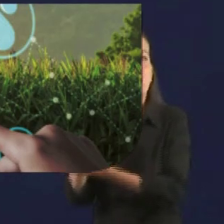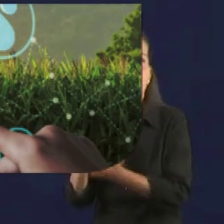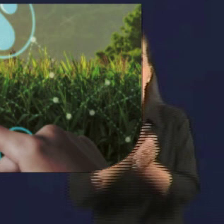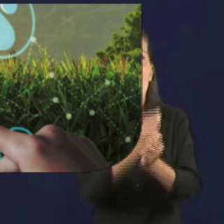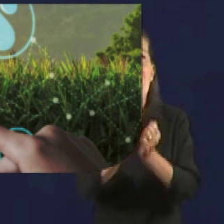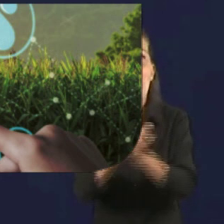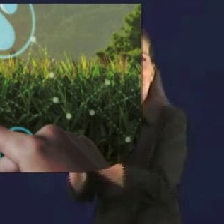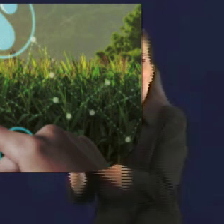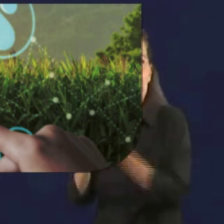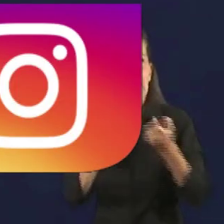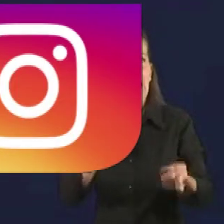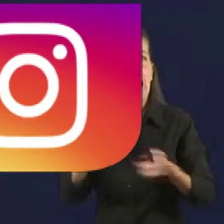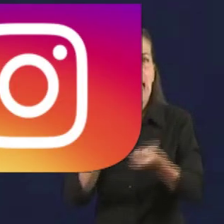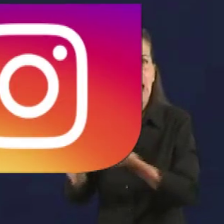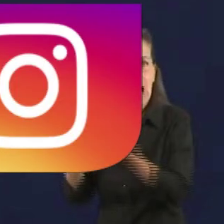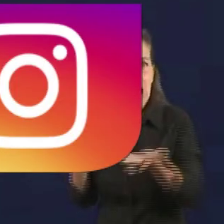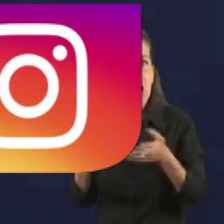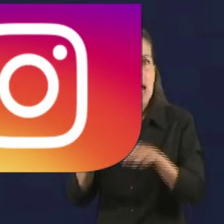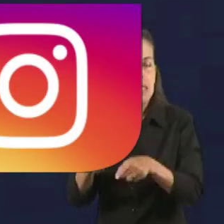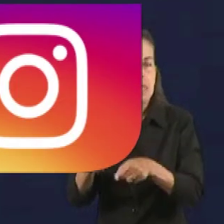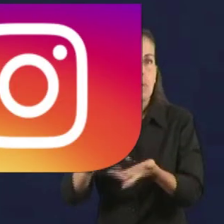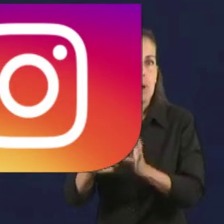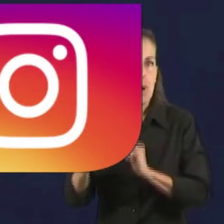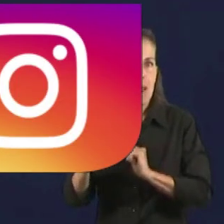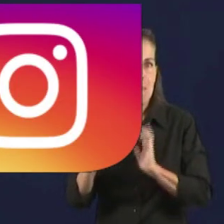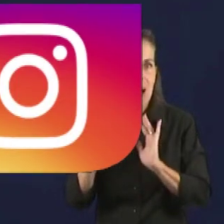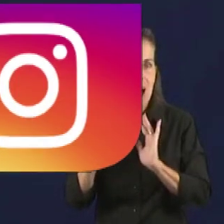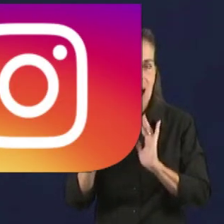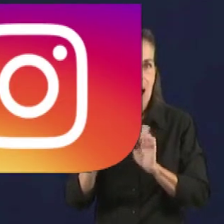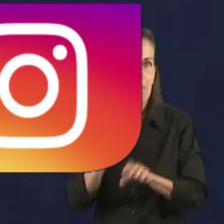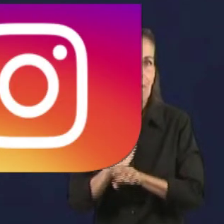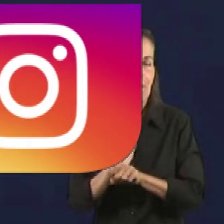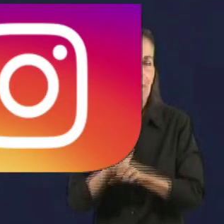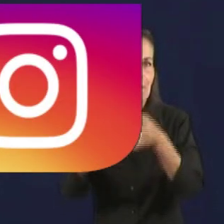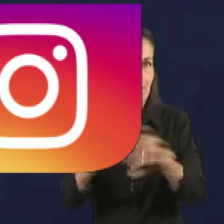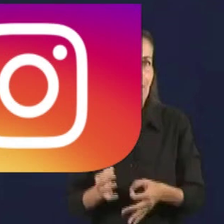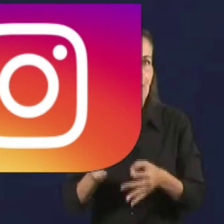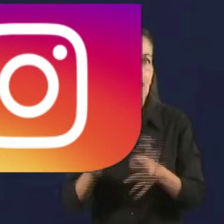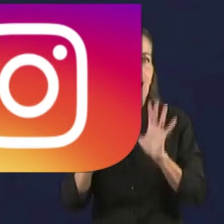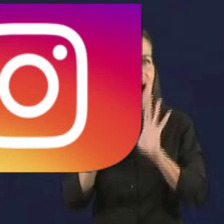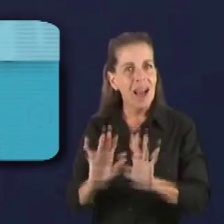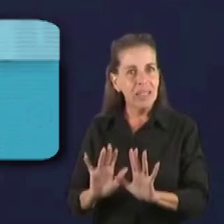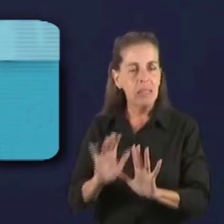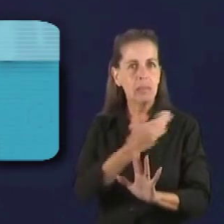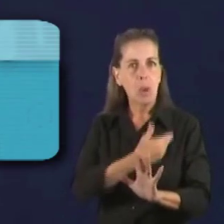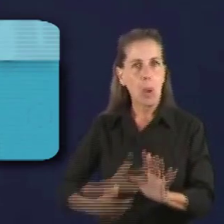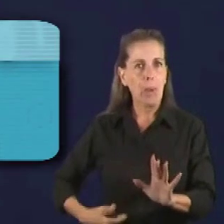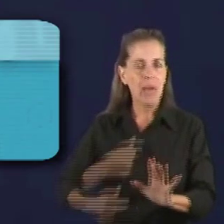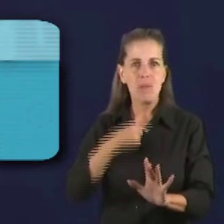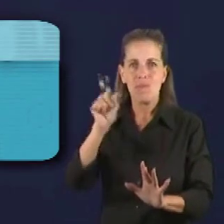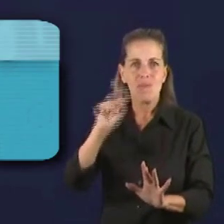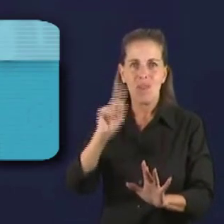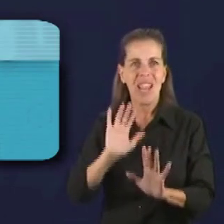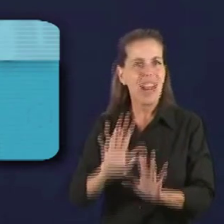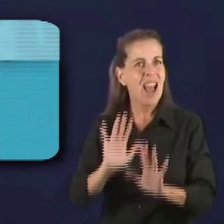que puede suponer algún eventual hecho de negocios de los que no estamos dispuestos a avalar